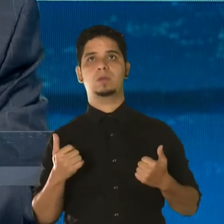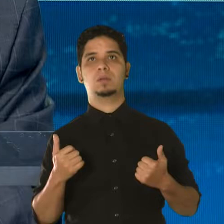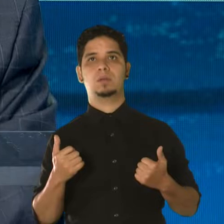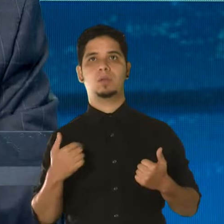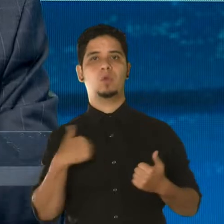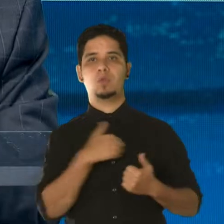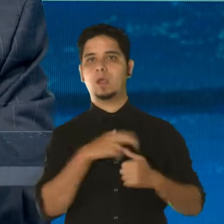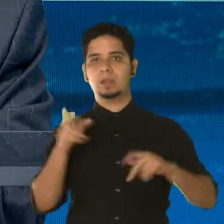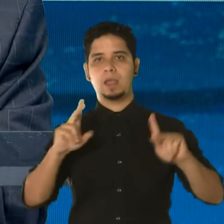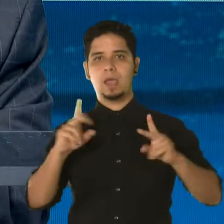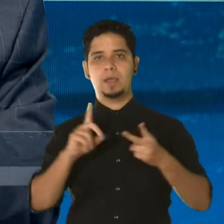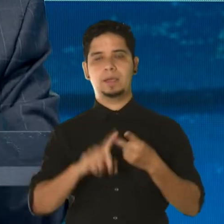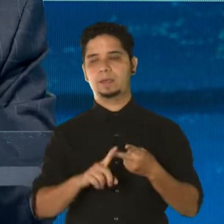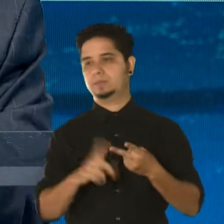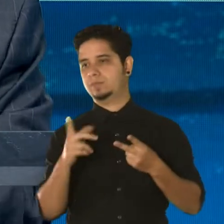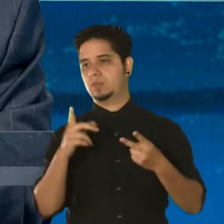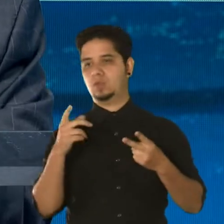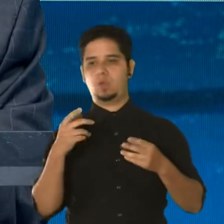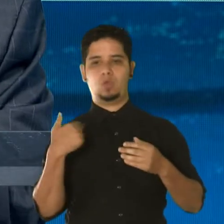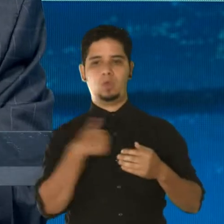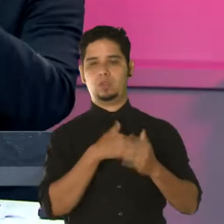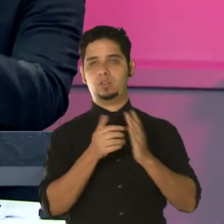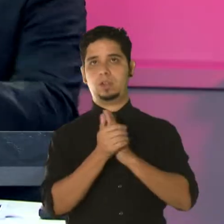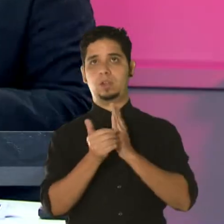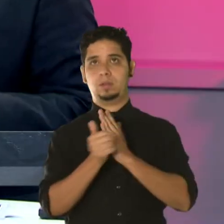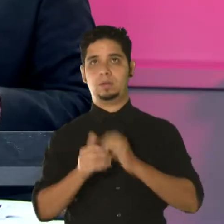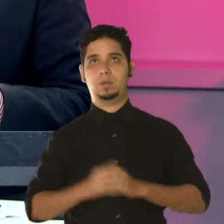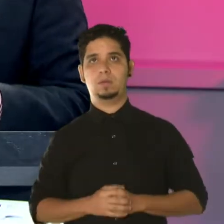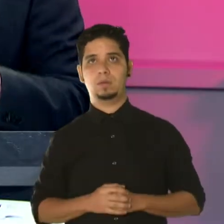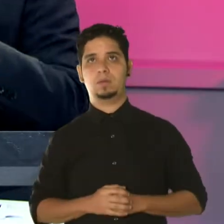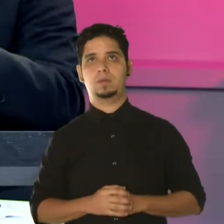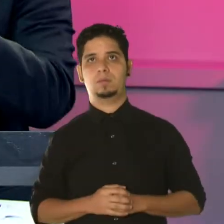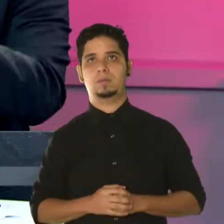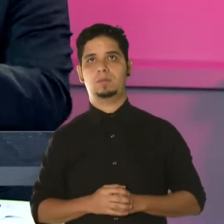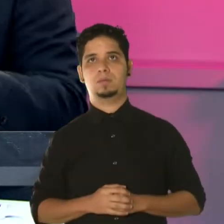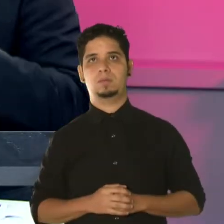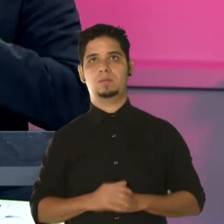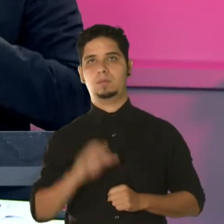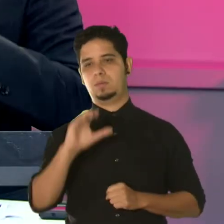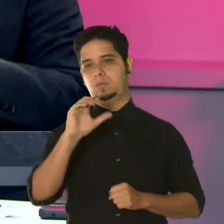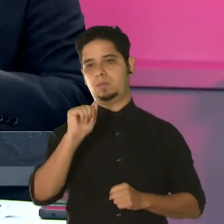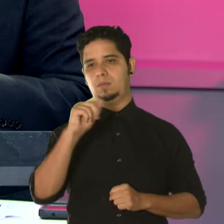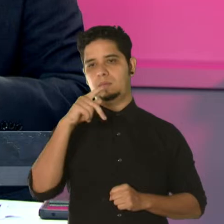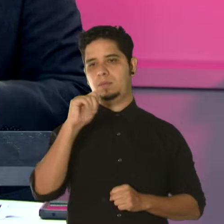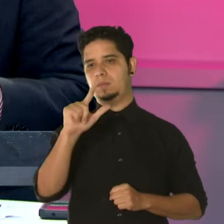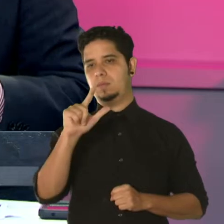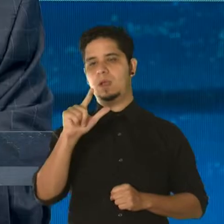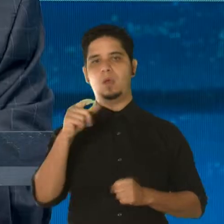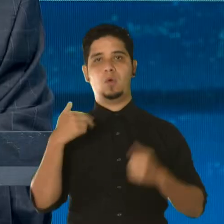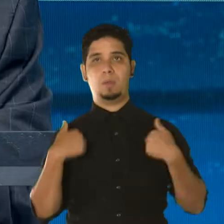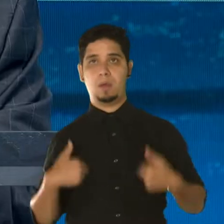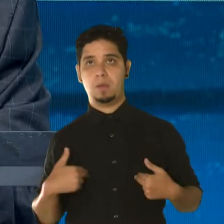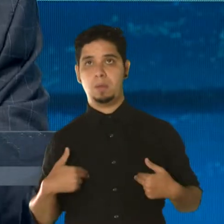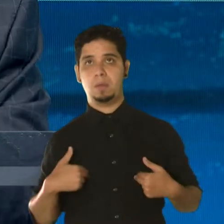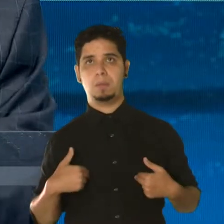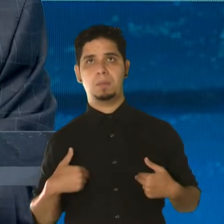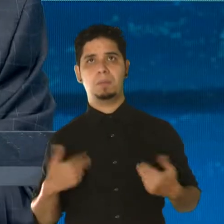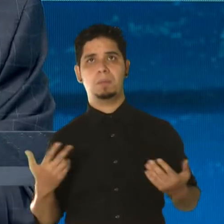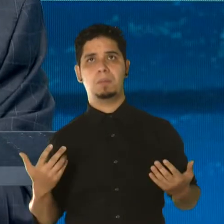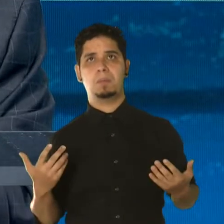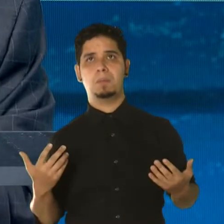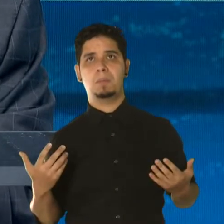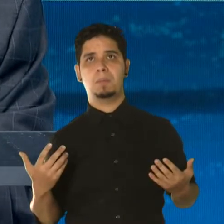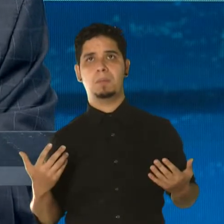nuestra gente, nuestros talentos. Yo prefiero decir capital humano. Personas. Capital humano y talento, por lo menos. Se puede decir, capital humano